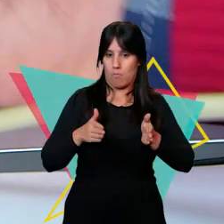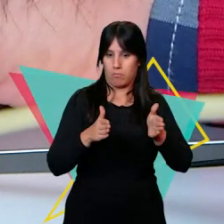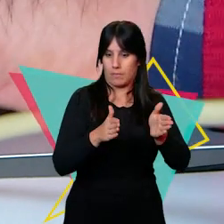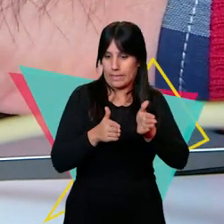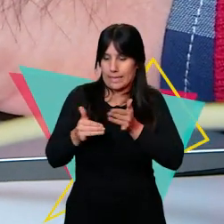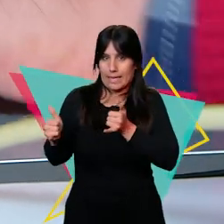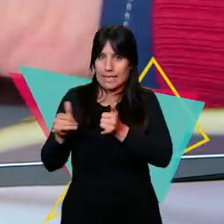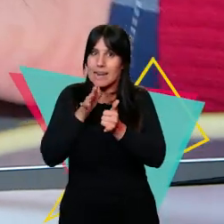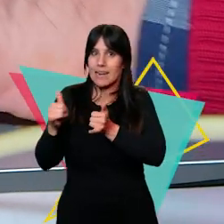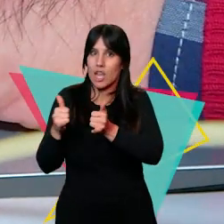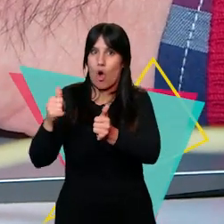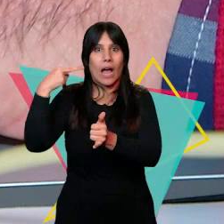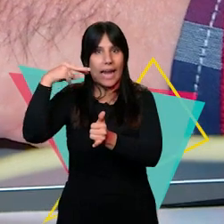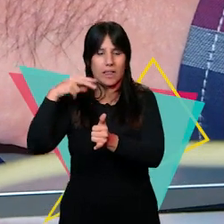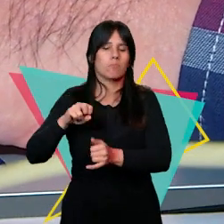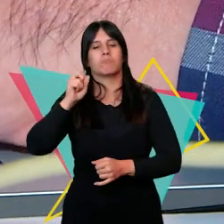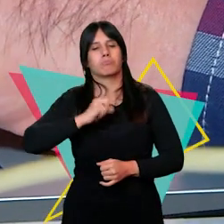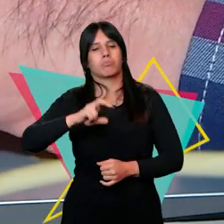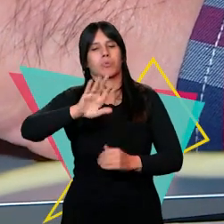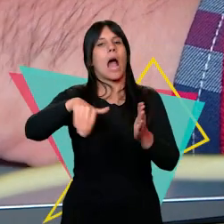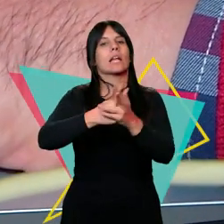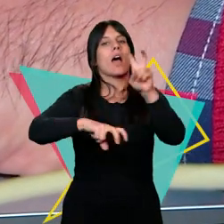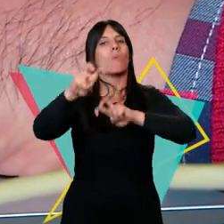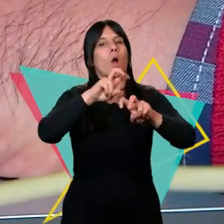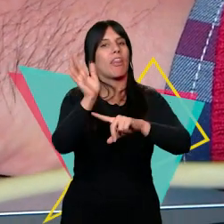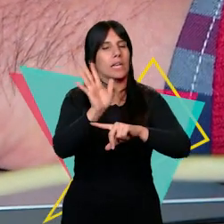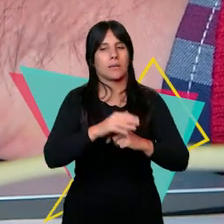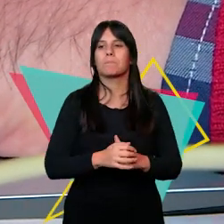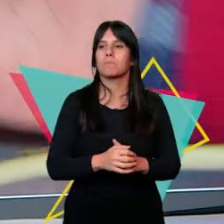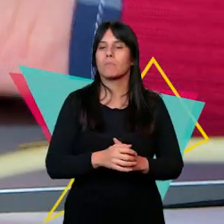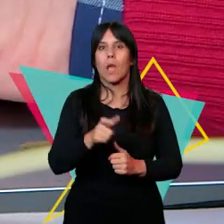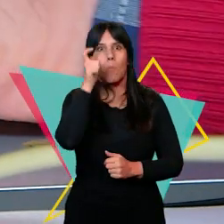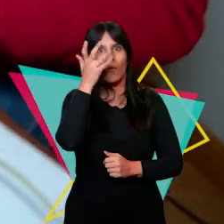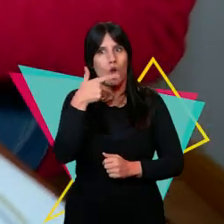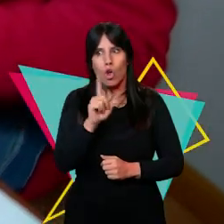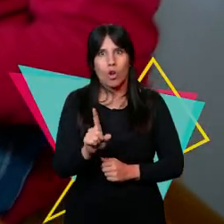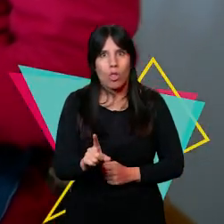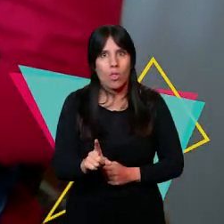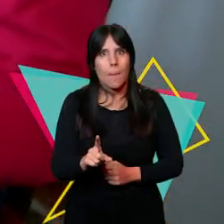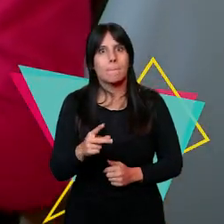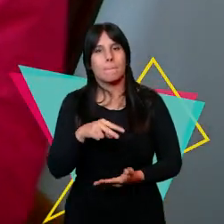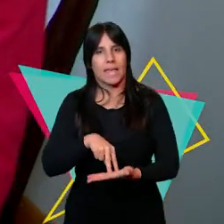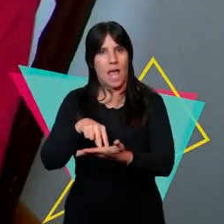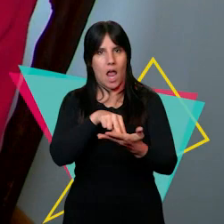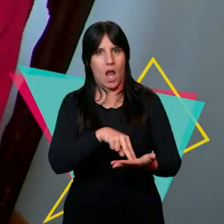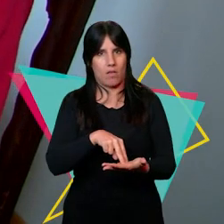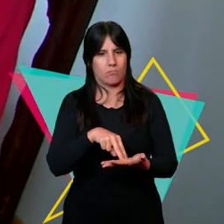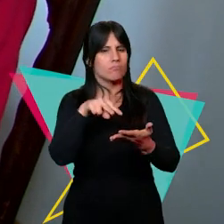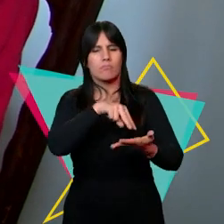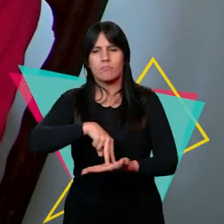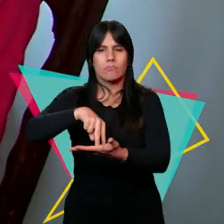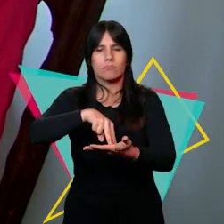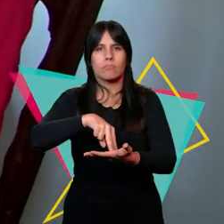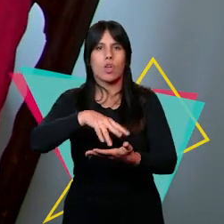Jerte. Entonces resulta que se pierde en un pueblo que no conoce por no tomar la medicación y por el